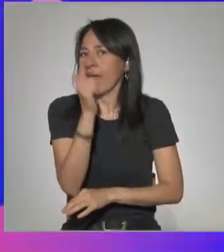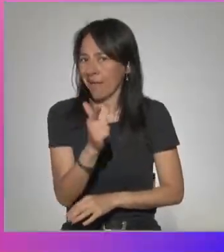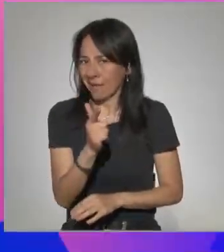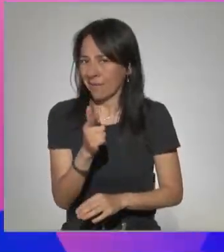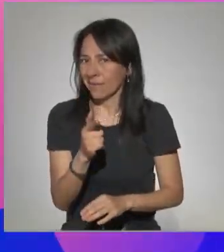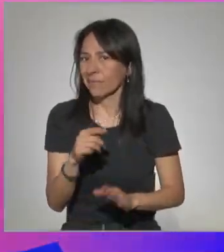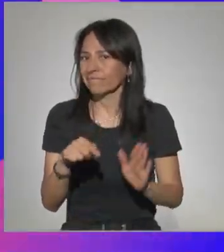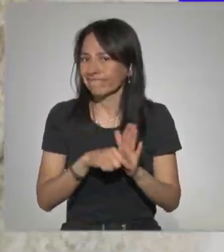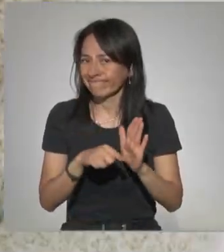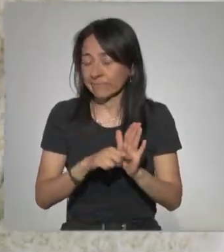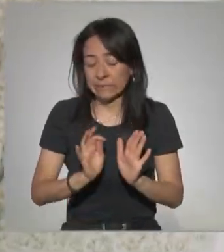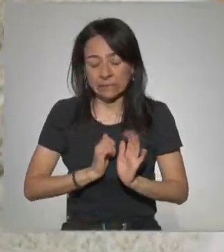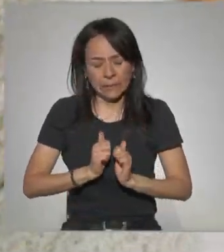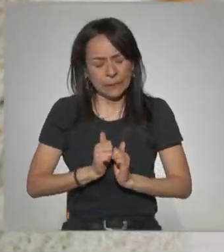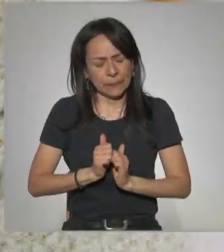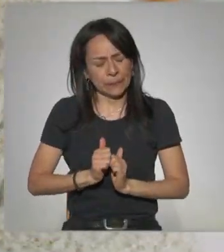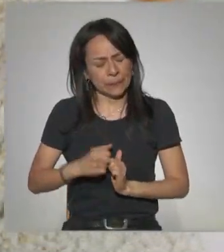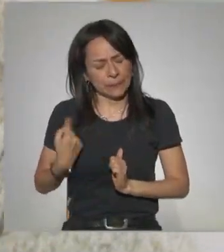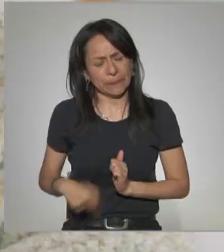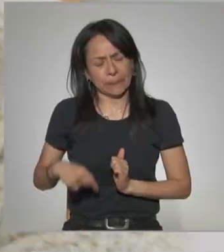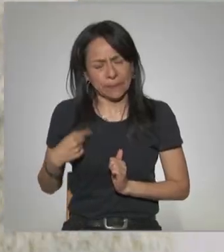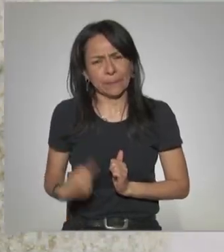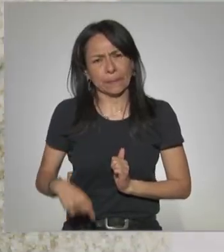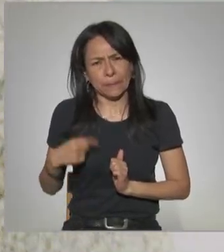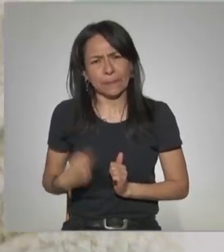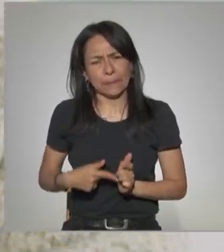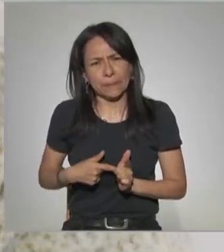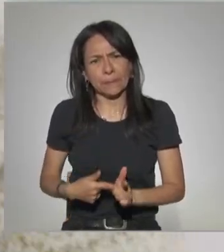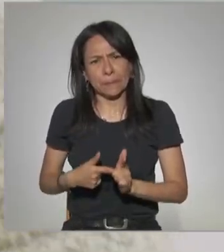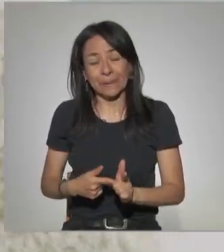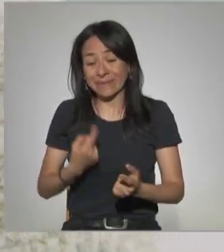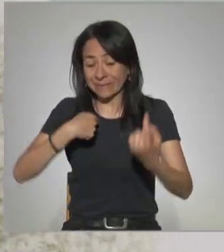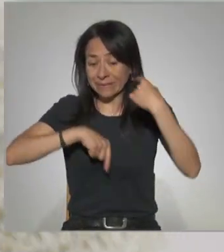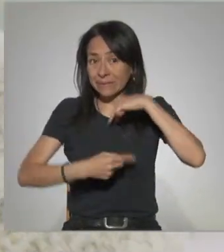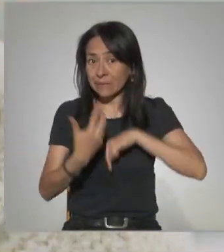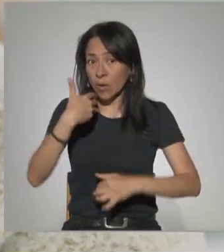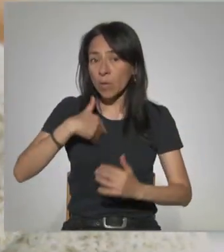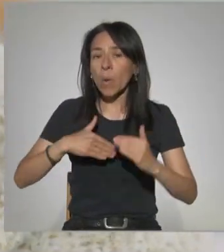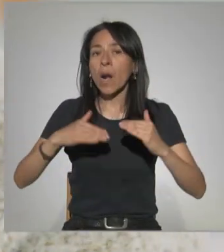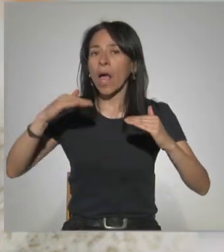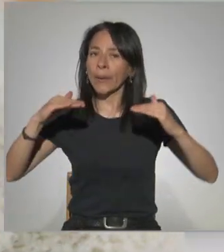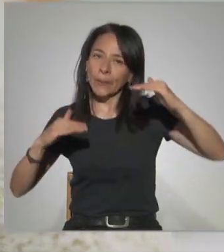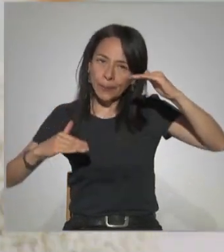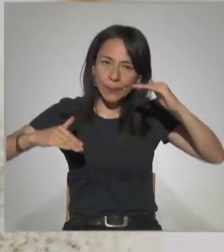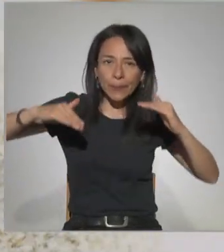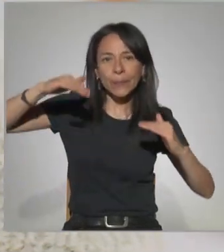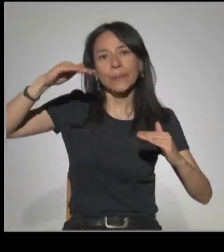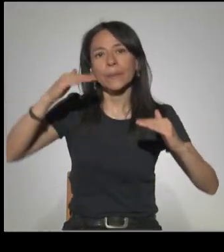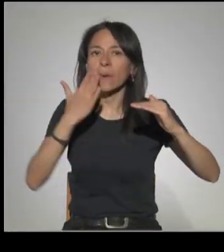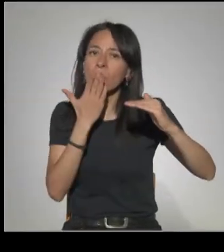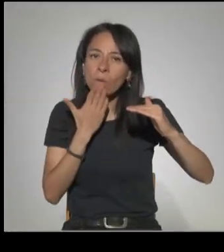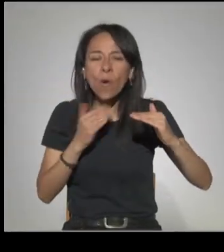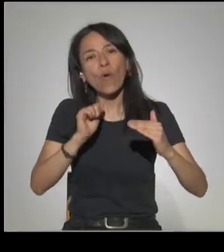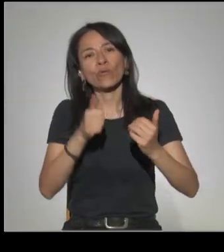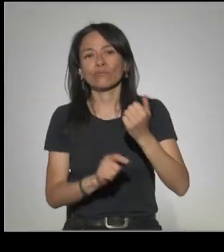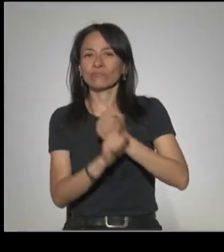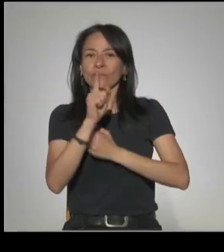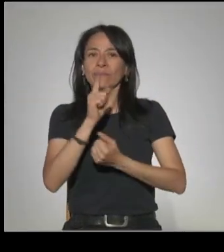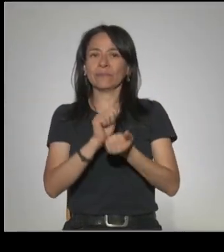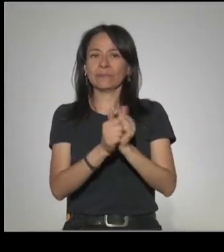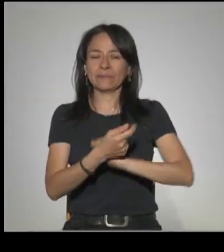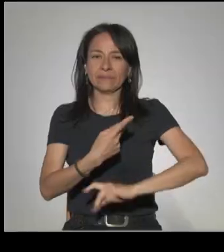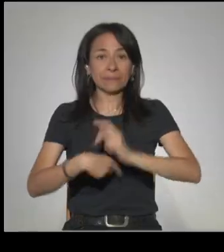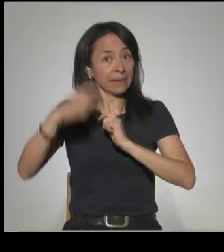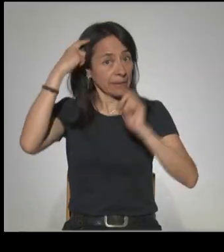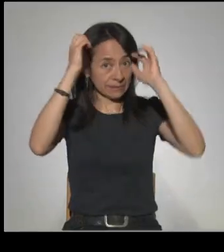nuestro organismo. Si no se mantiene un equilibrio de esta hormona, pues se ve alterado otras cosas, ¿no? En el cerebro hay